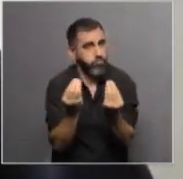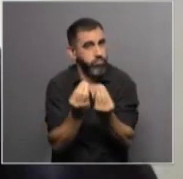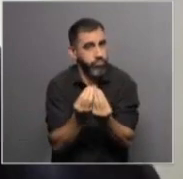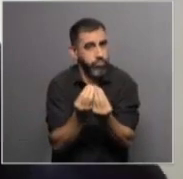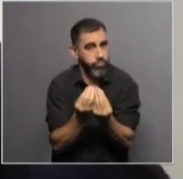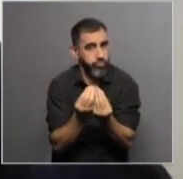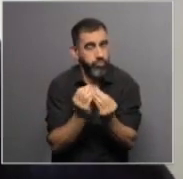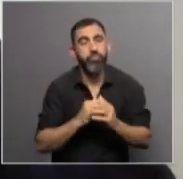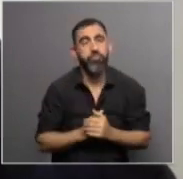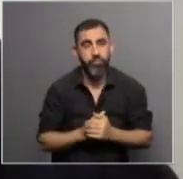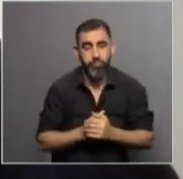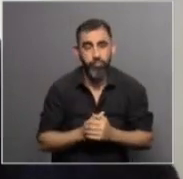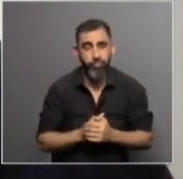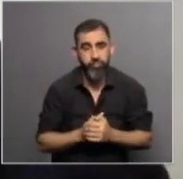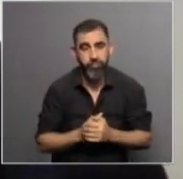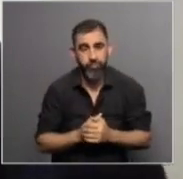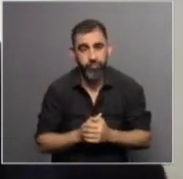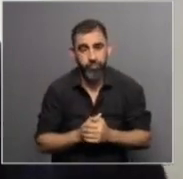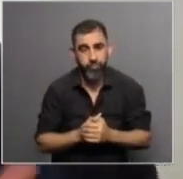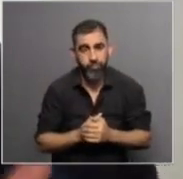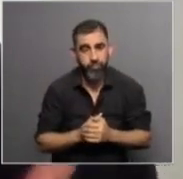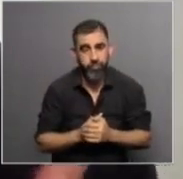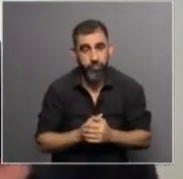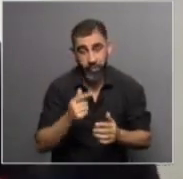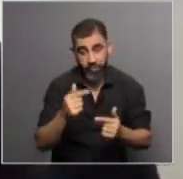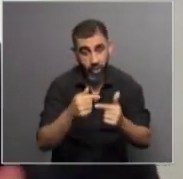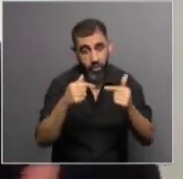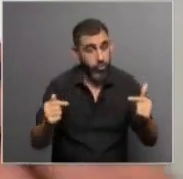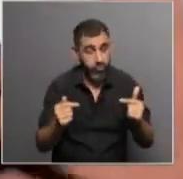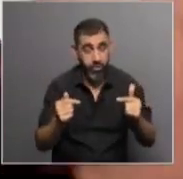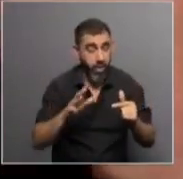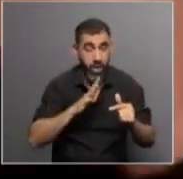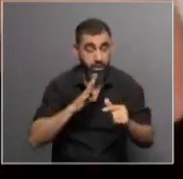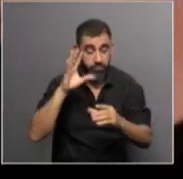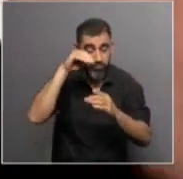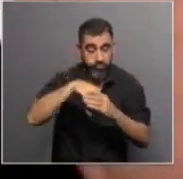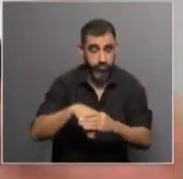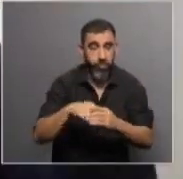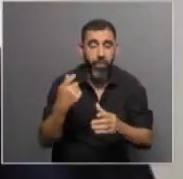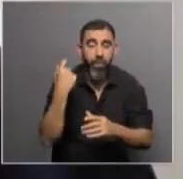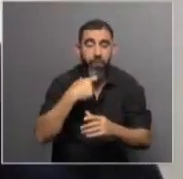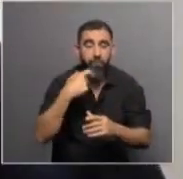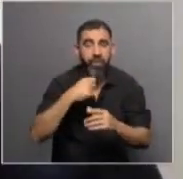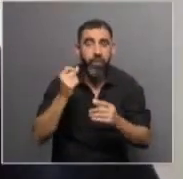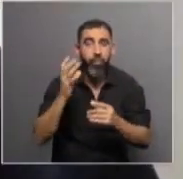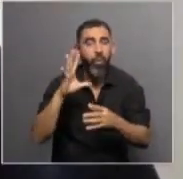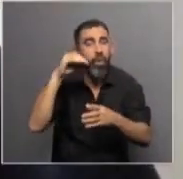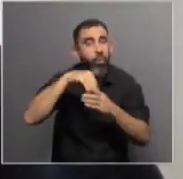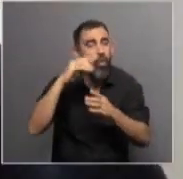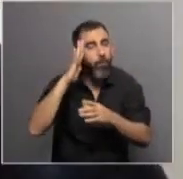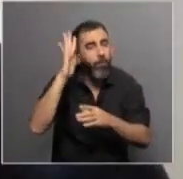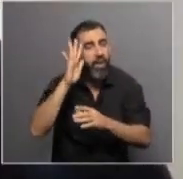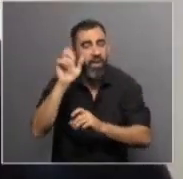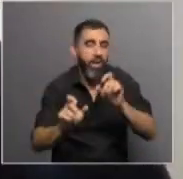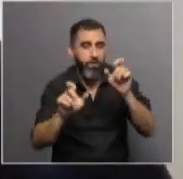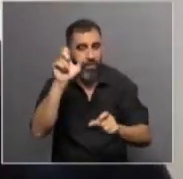su demografía. Es un elemento que nos constituye, pero que todavía no terminó de formar parte en el imaginario del